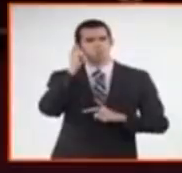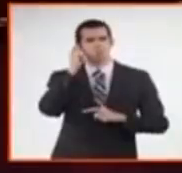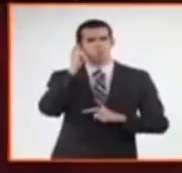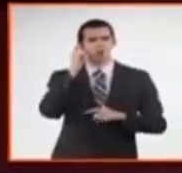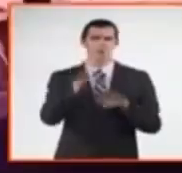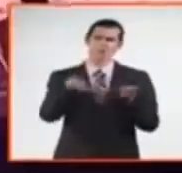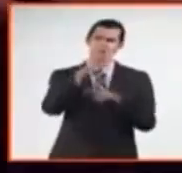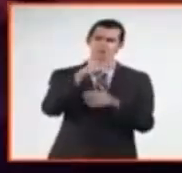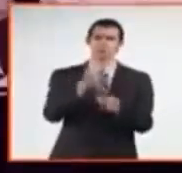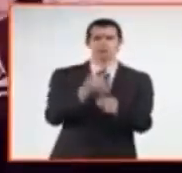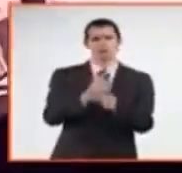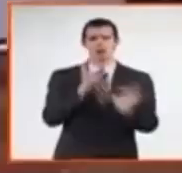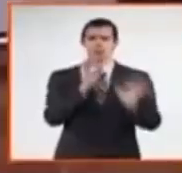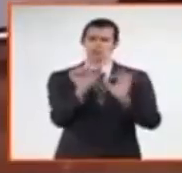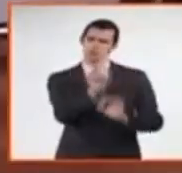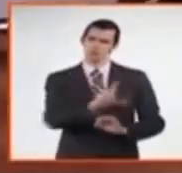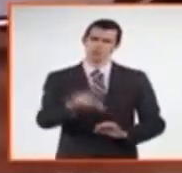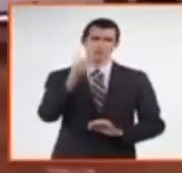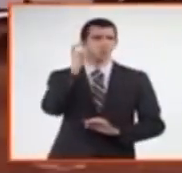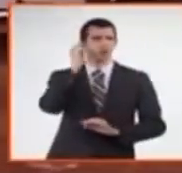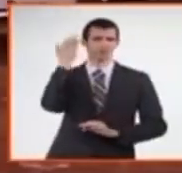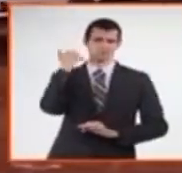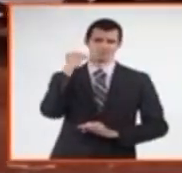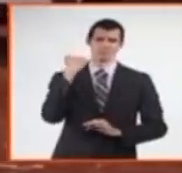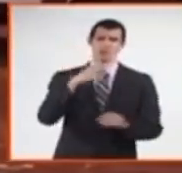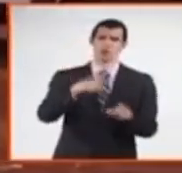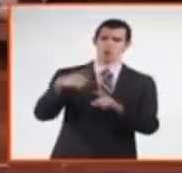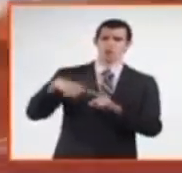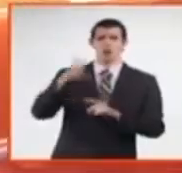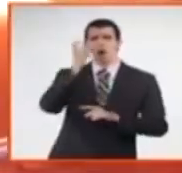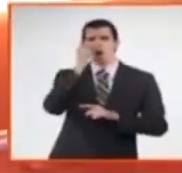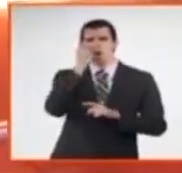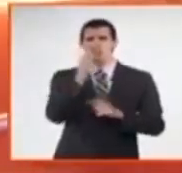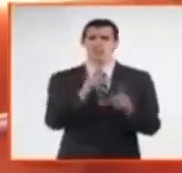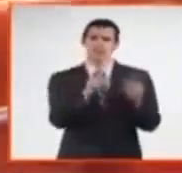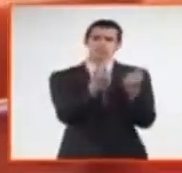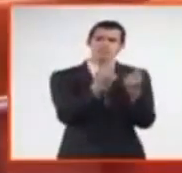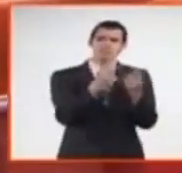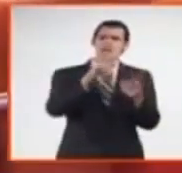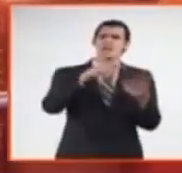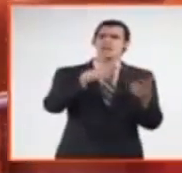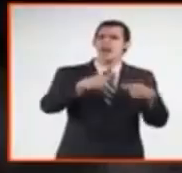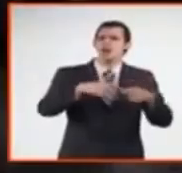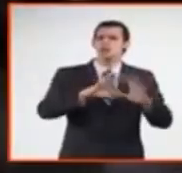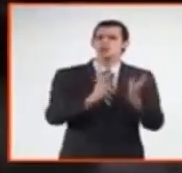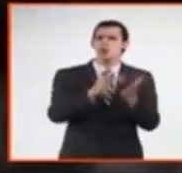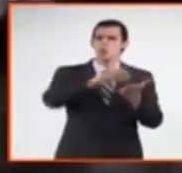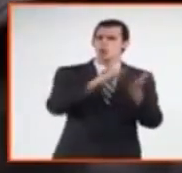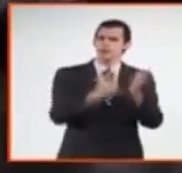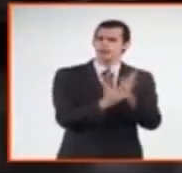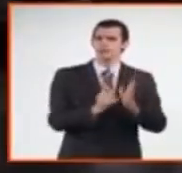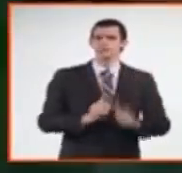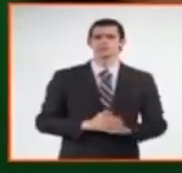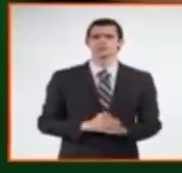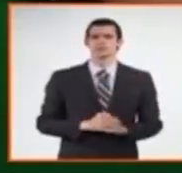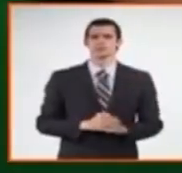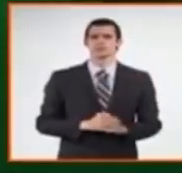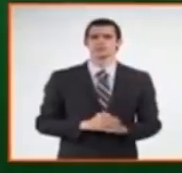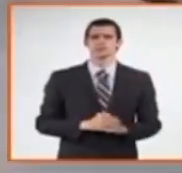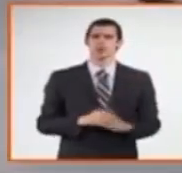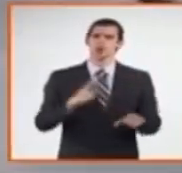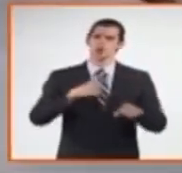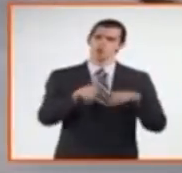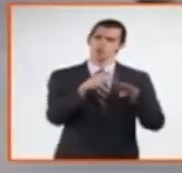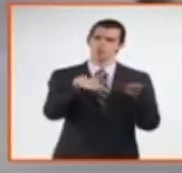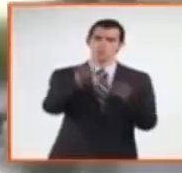cabrera el viceministro primero de finanzas y precios vladimir regueiro ale y la vice ministra de economía